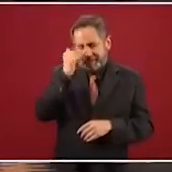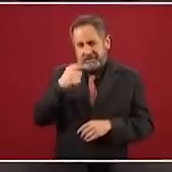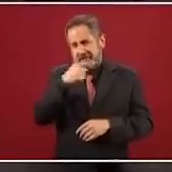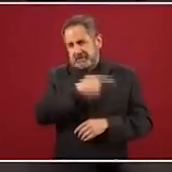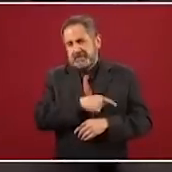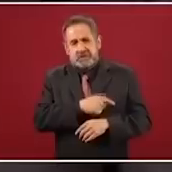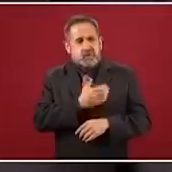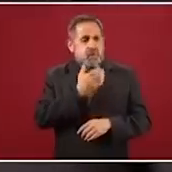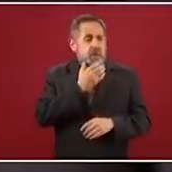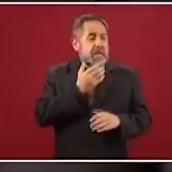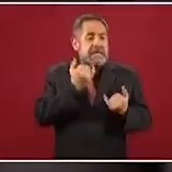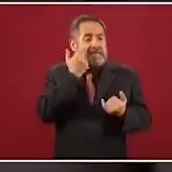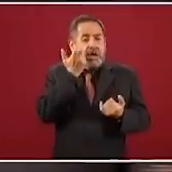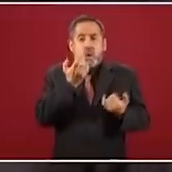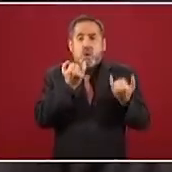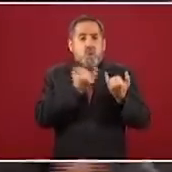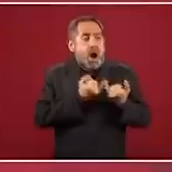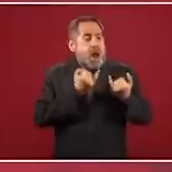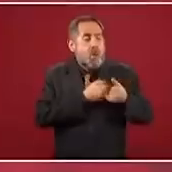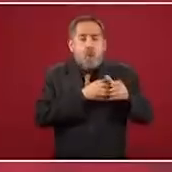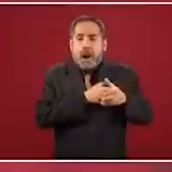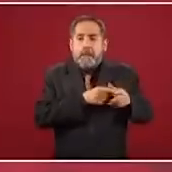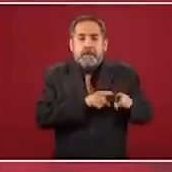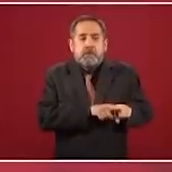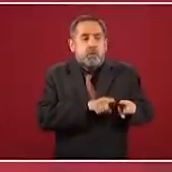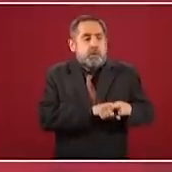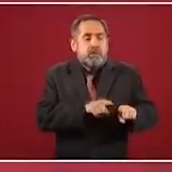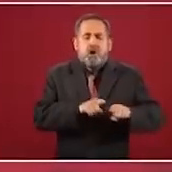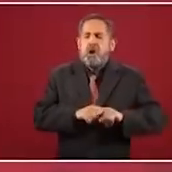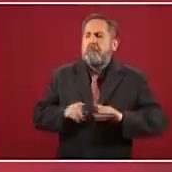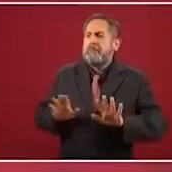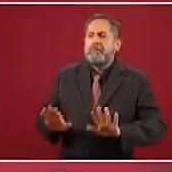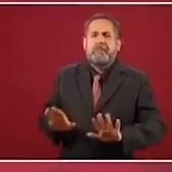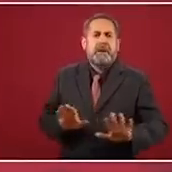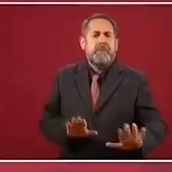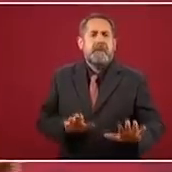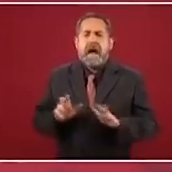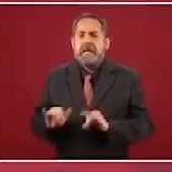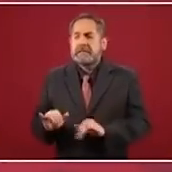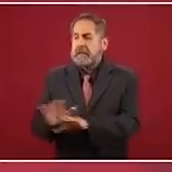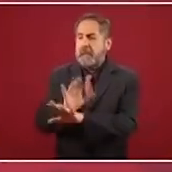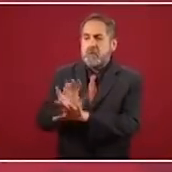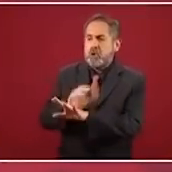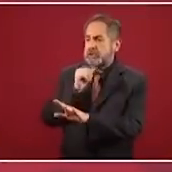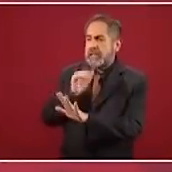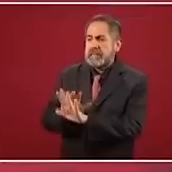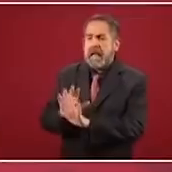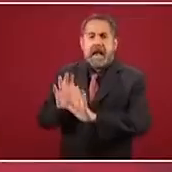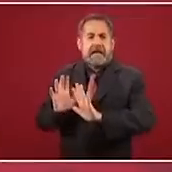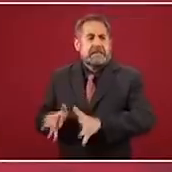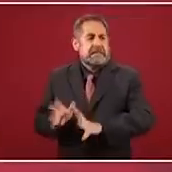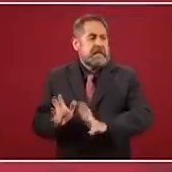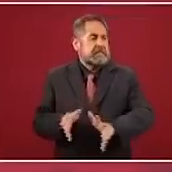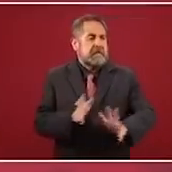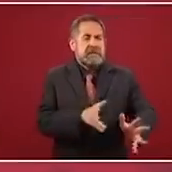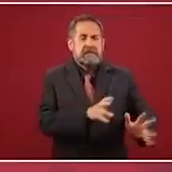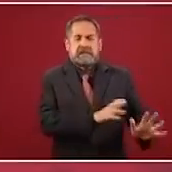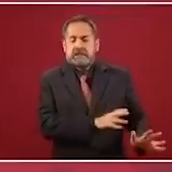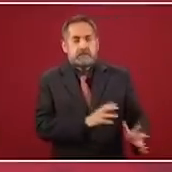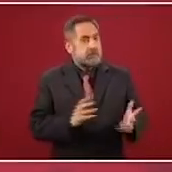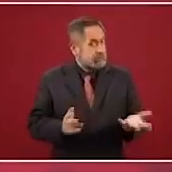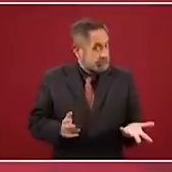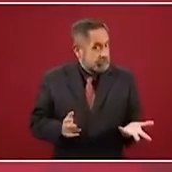es conservar? Es mantener el statu quo, es que no haya cambios. Cuando